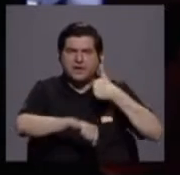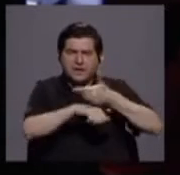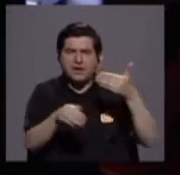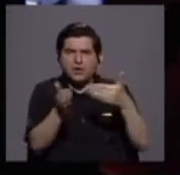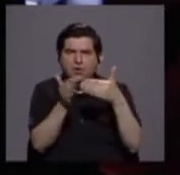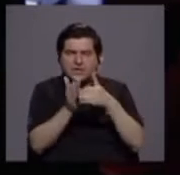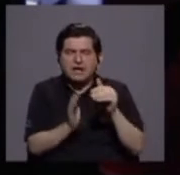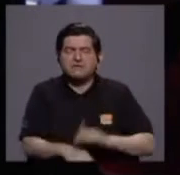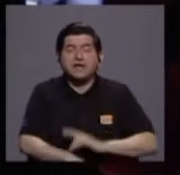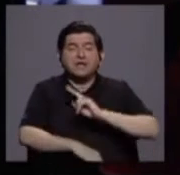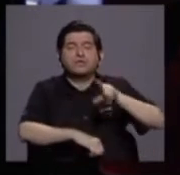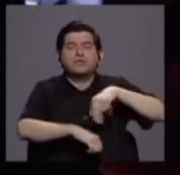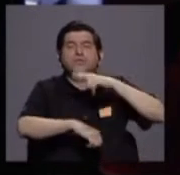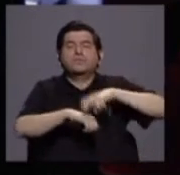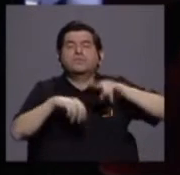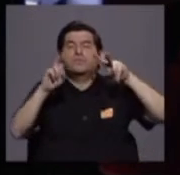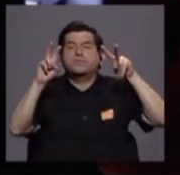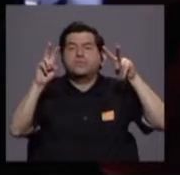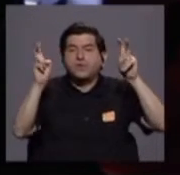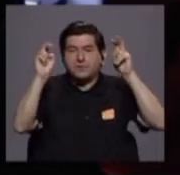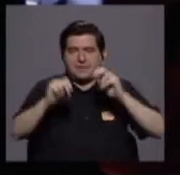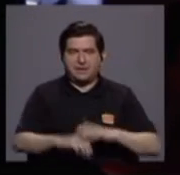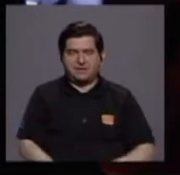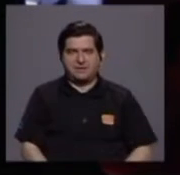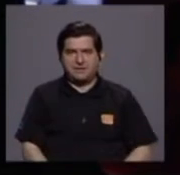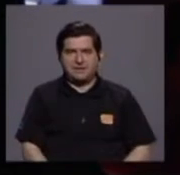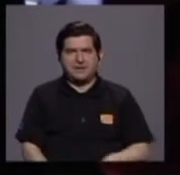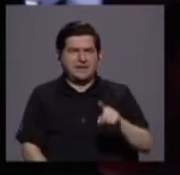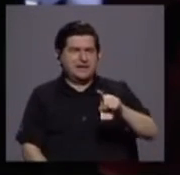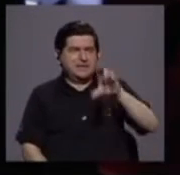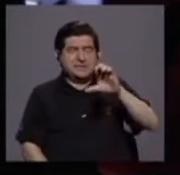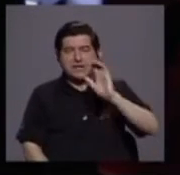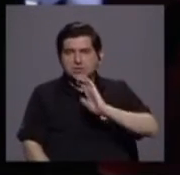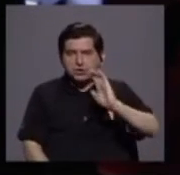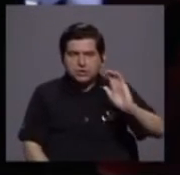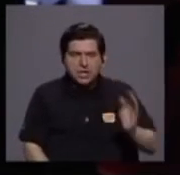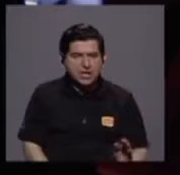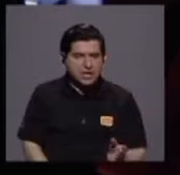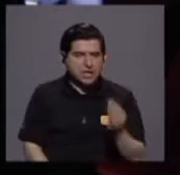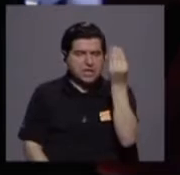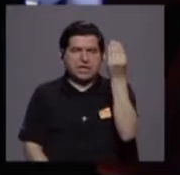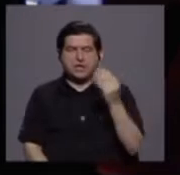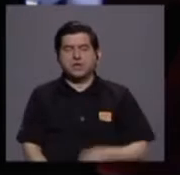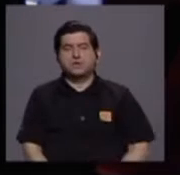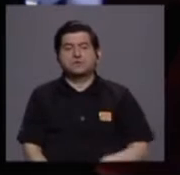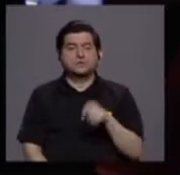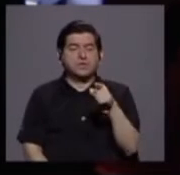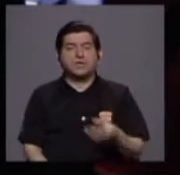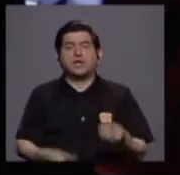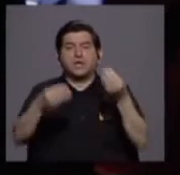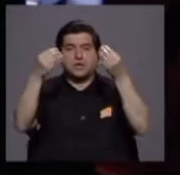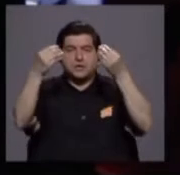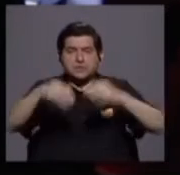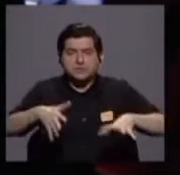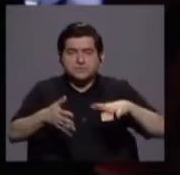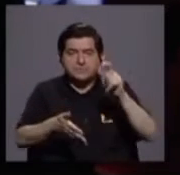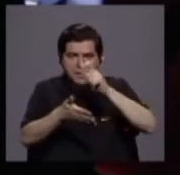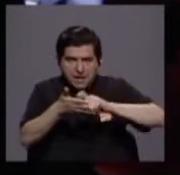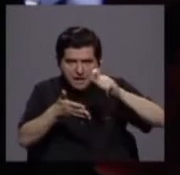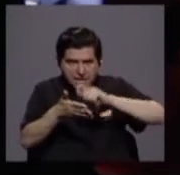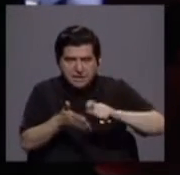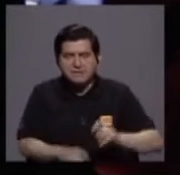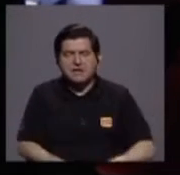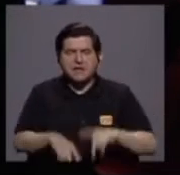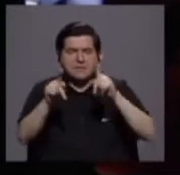alguna normalidad, cientos de niños y jóvenes pierden la escuela, la gente